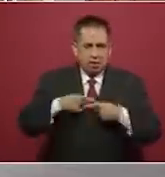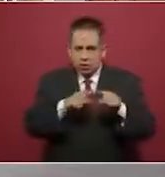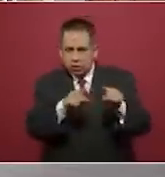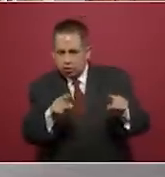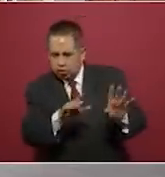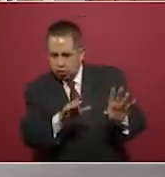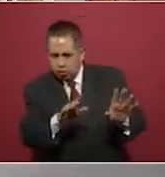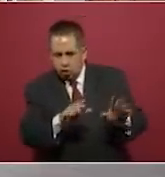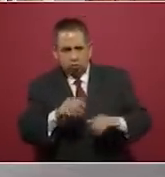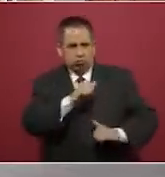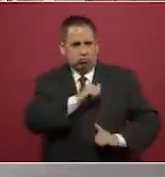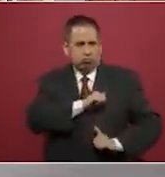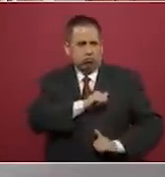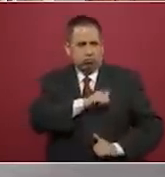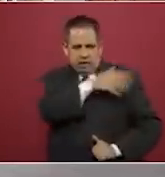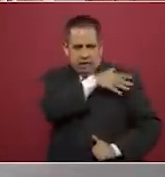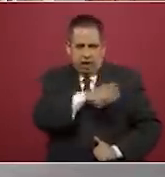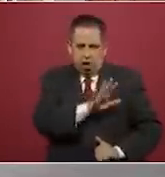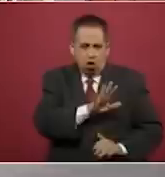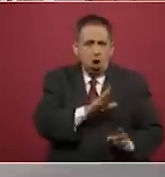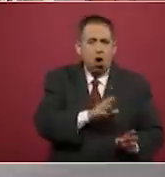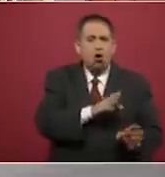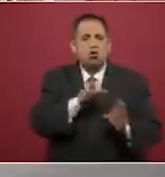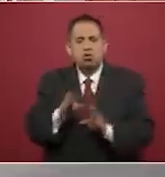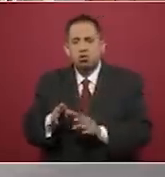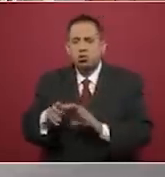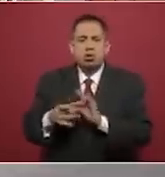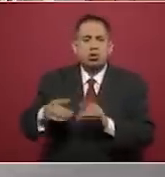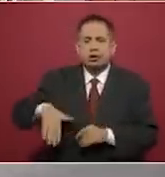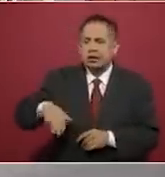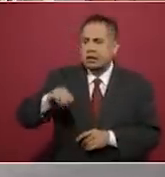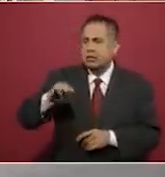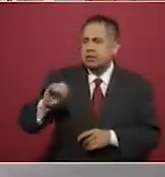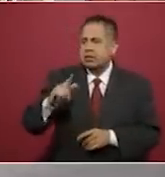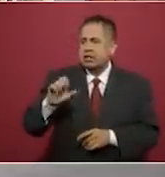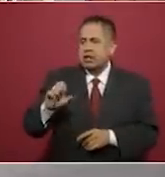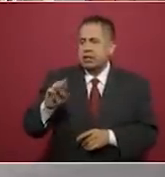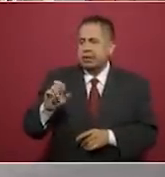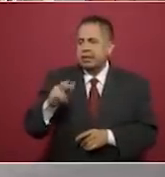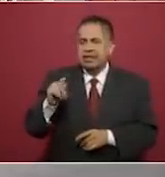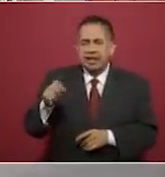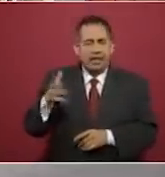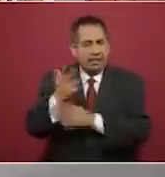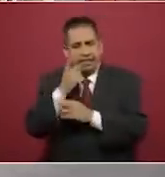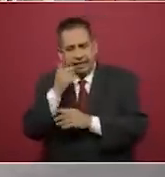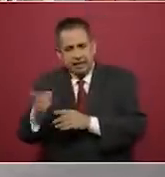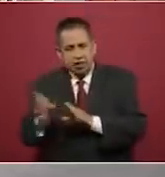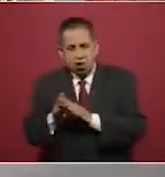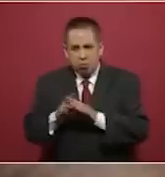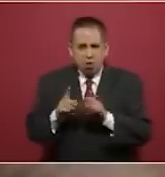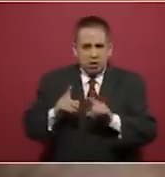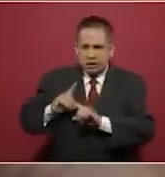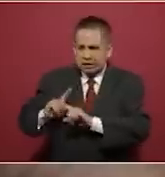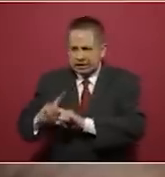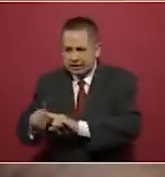los generales sino con lo que comentaba michelle bachelet hace un par de días que viene con usted acerca de la conformación de